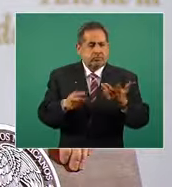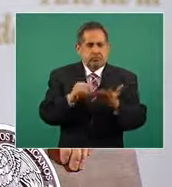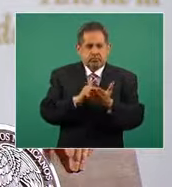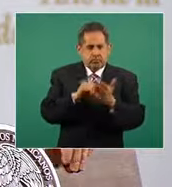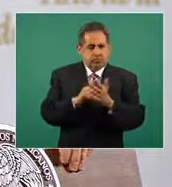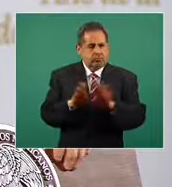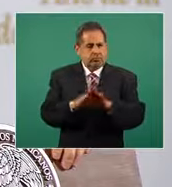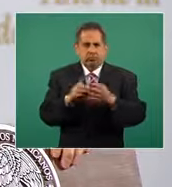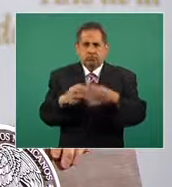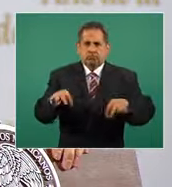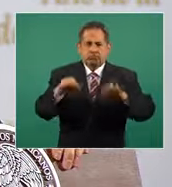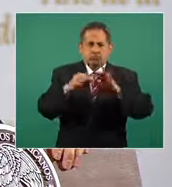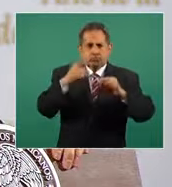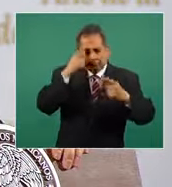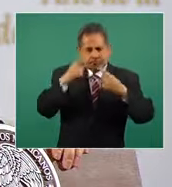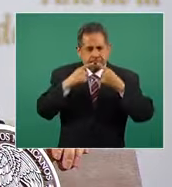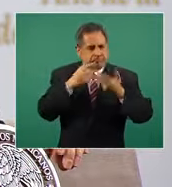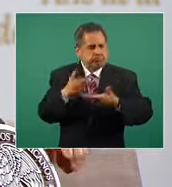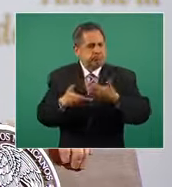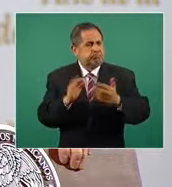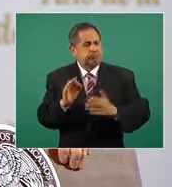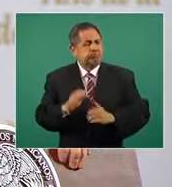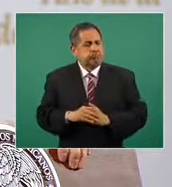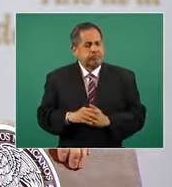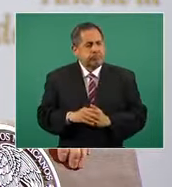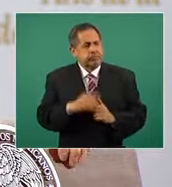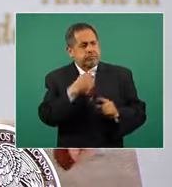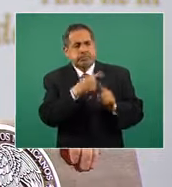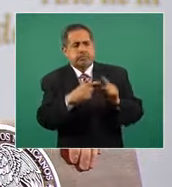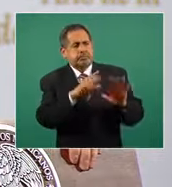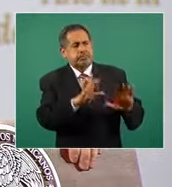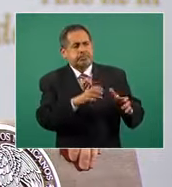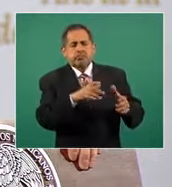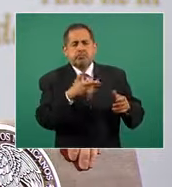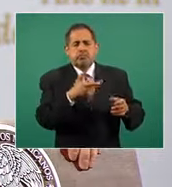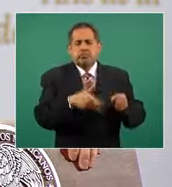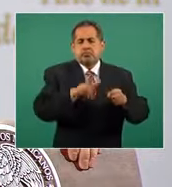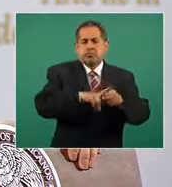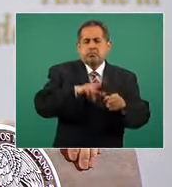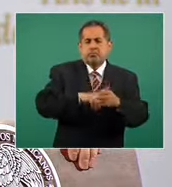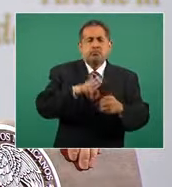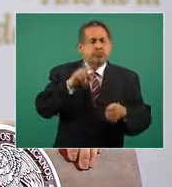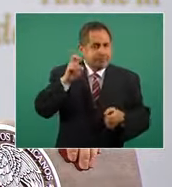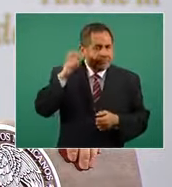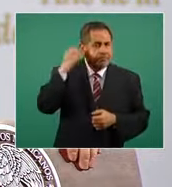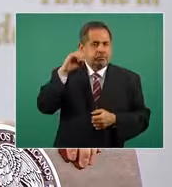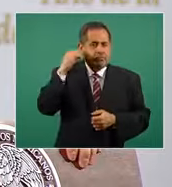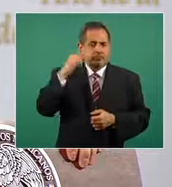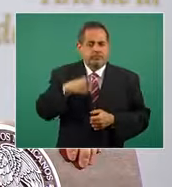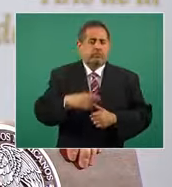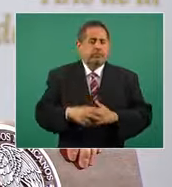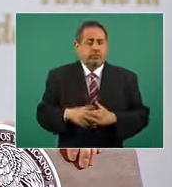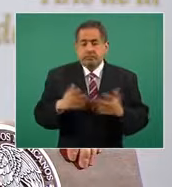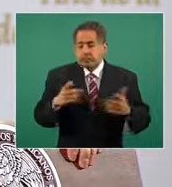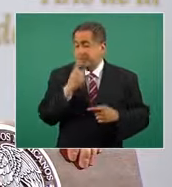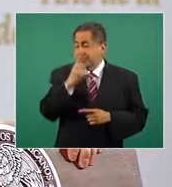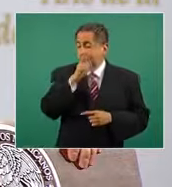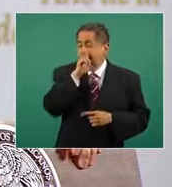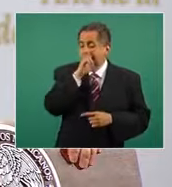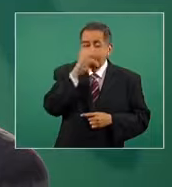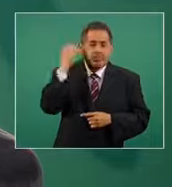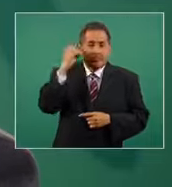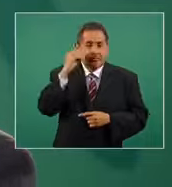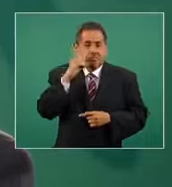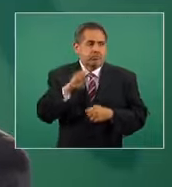y de importante ocupación. Está a la mitad de la ocupación los hospitales de Oaxaca. Entonces, Oaxaca, la preocupación que tenemos es